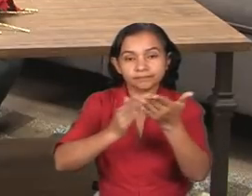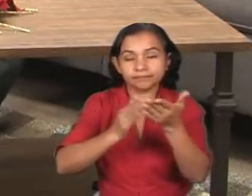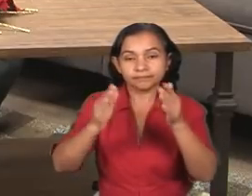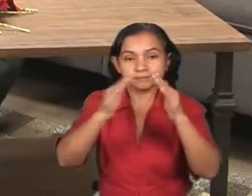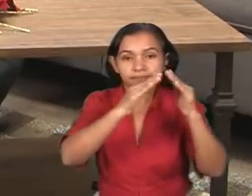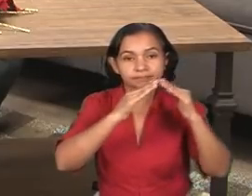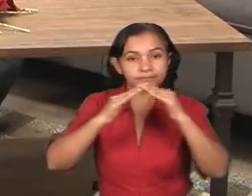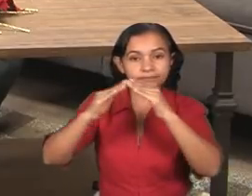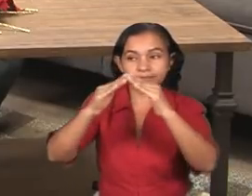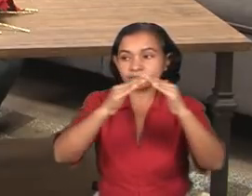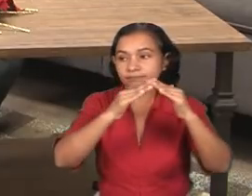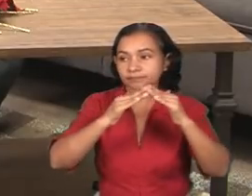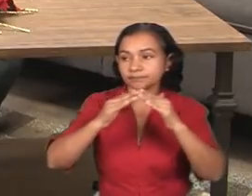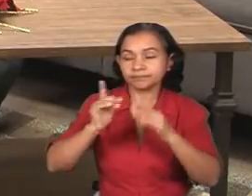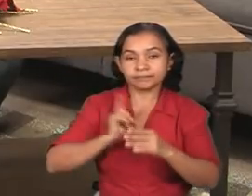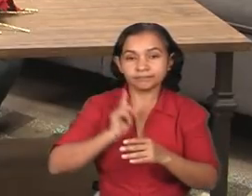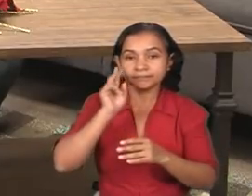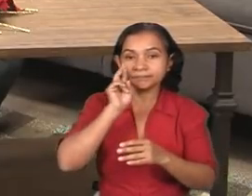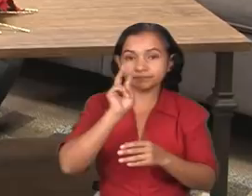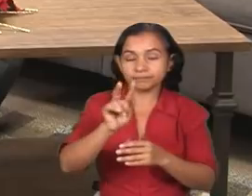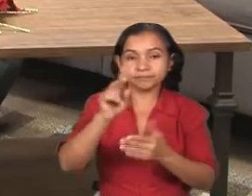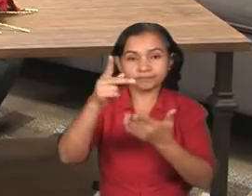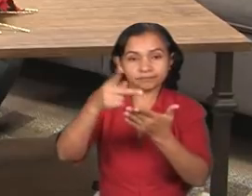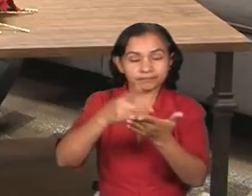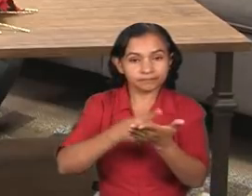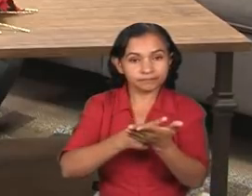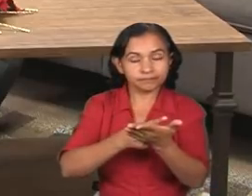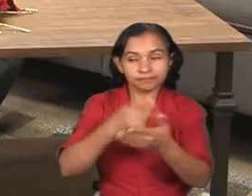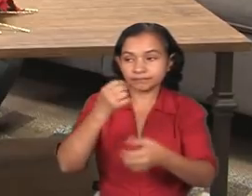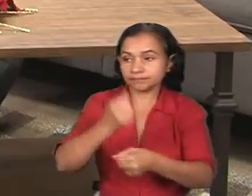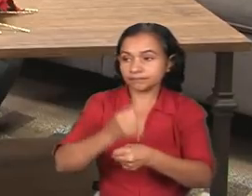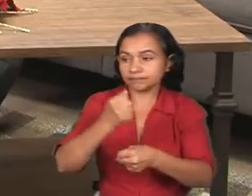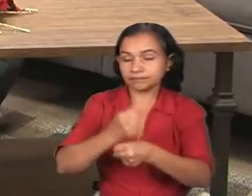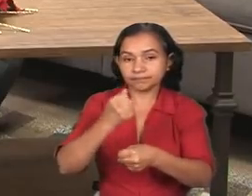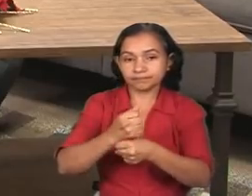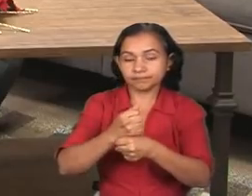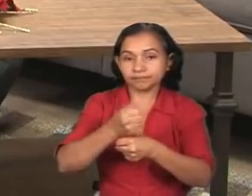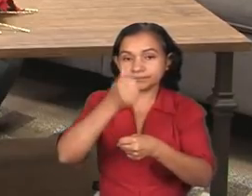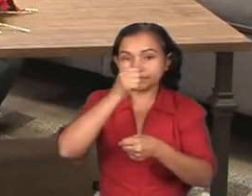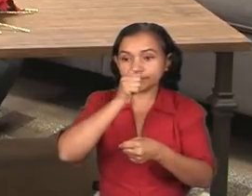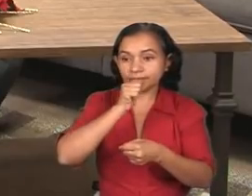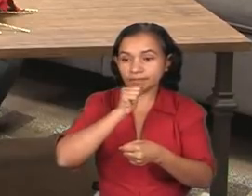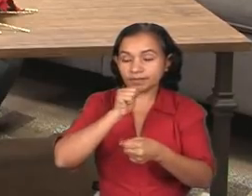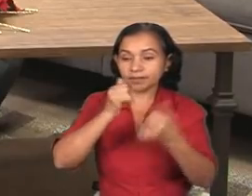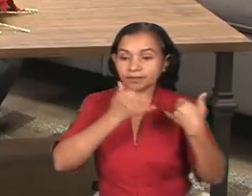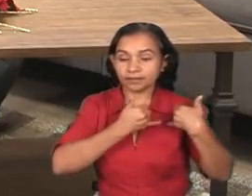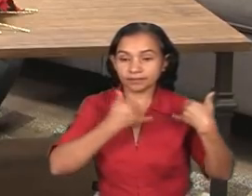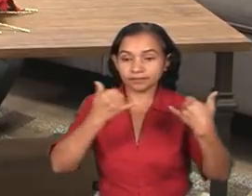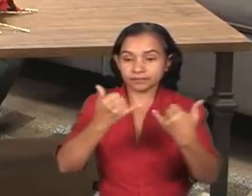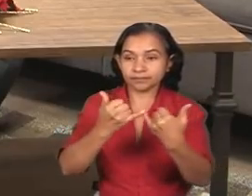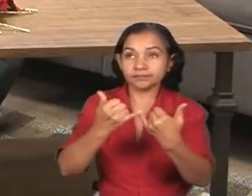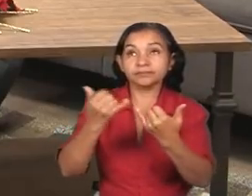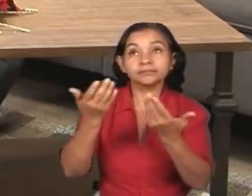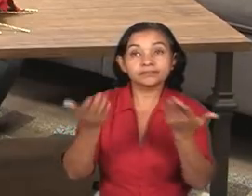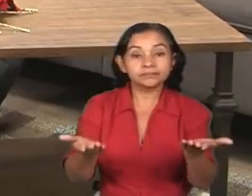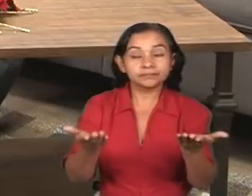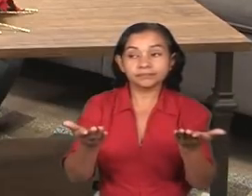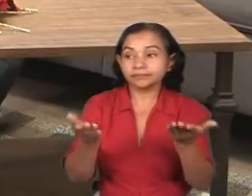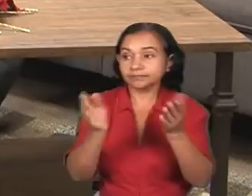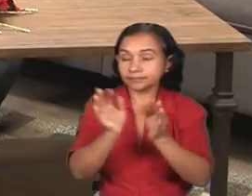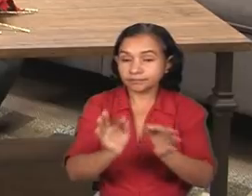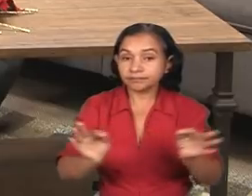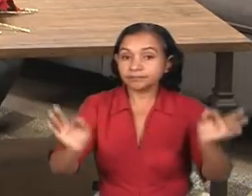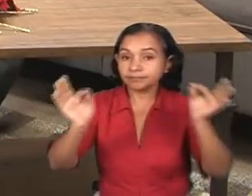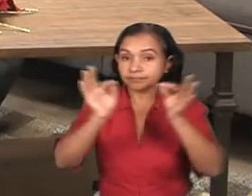nosotros... Hay que ver, los proyectos que se ejecutan desde Enacal y desde algunas instituciones, hay proyectos que son de muy